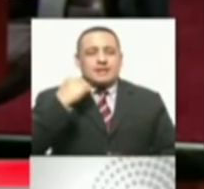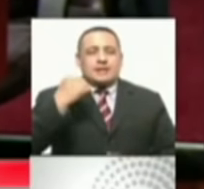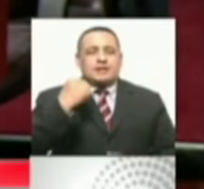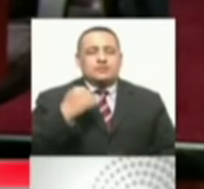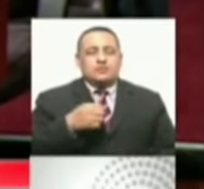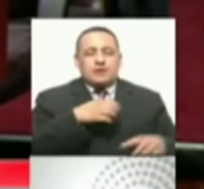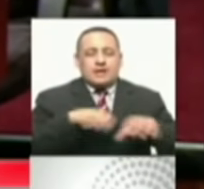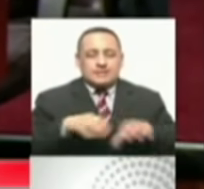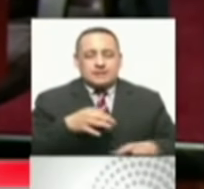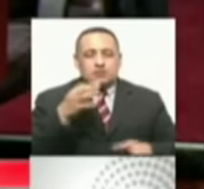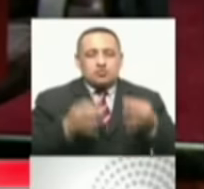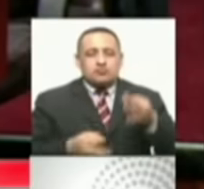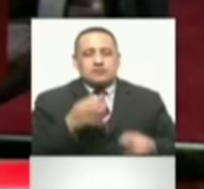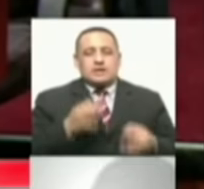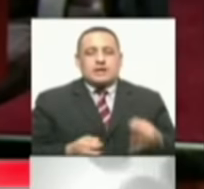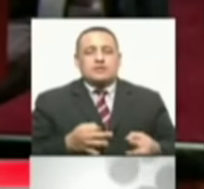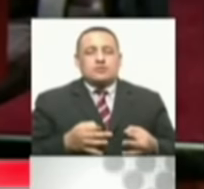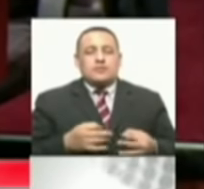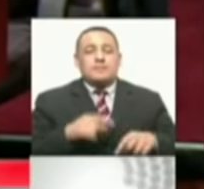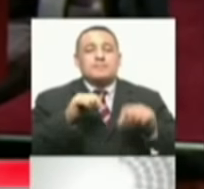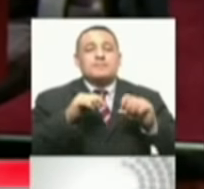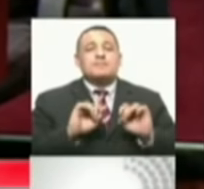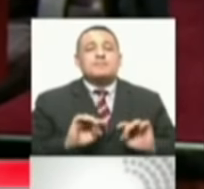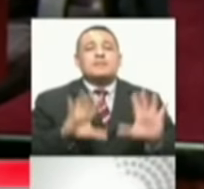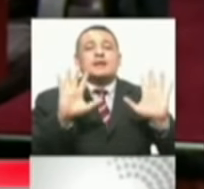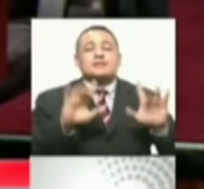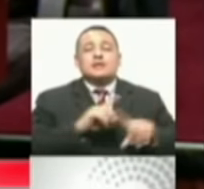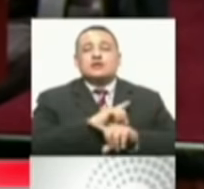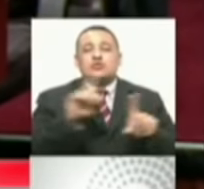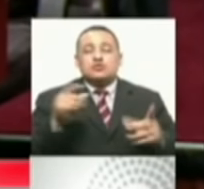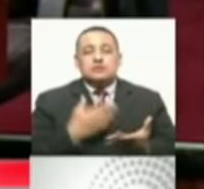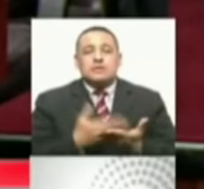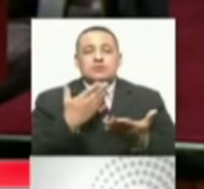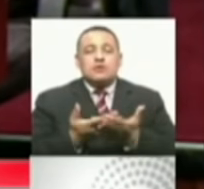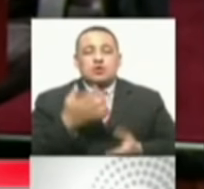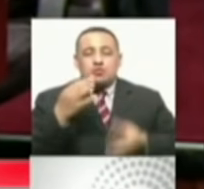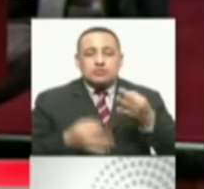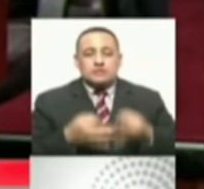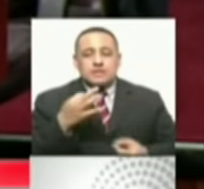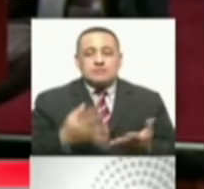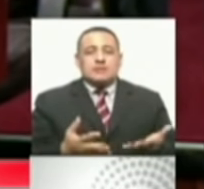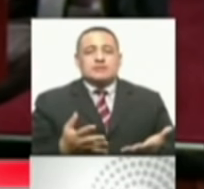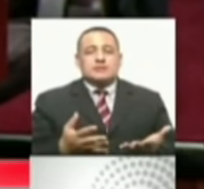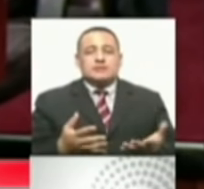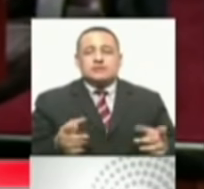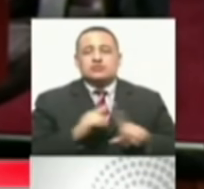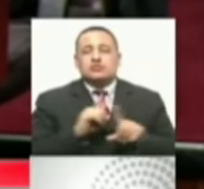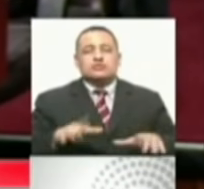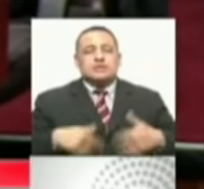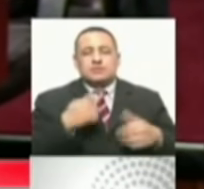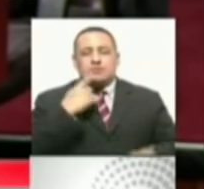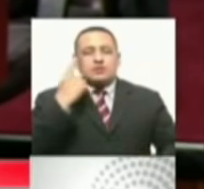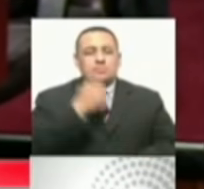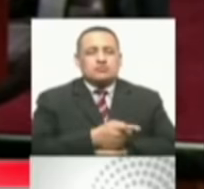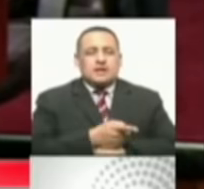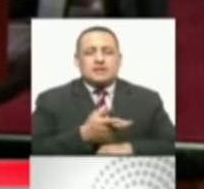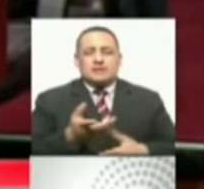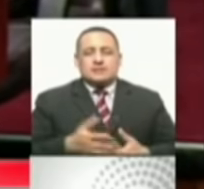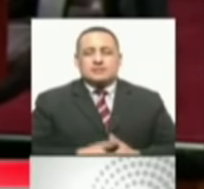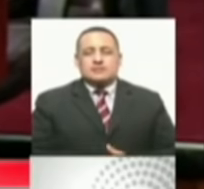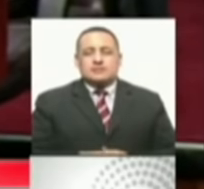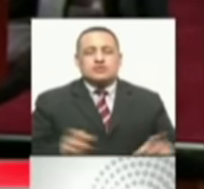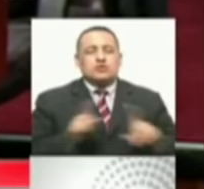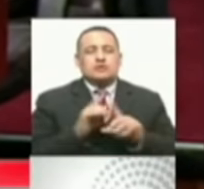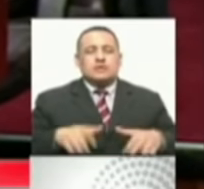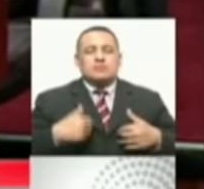masacre de Tarata en julio del 92. La historia completa, dice Ángel Páez. ¿Por